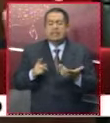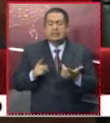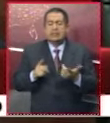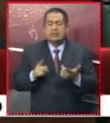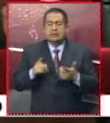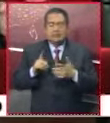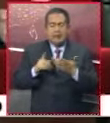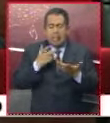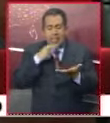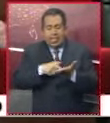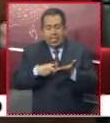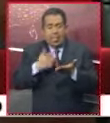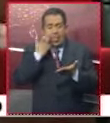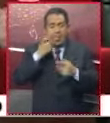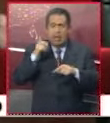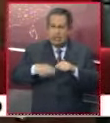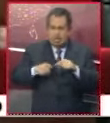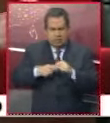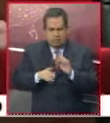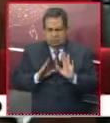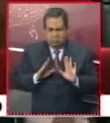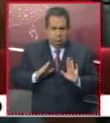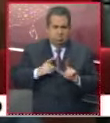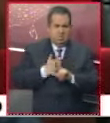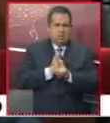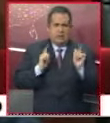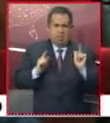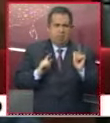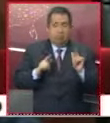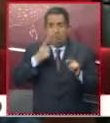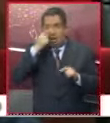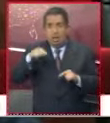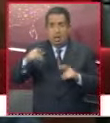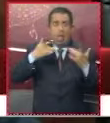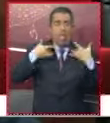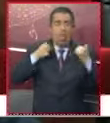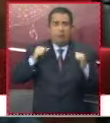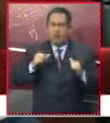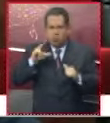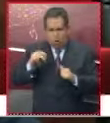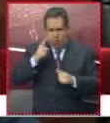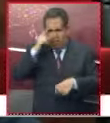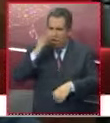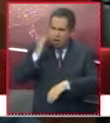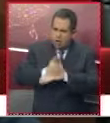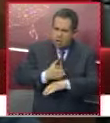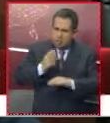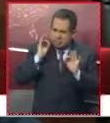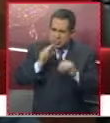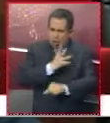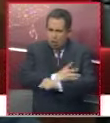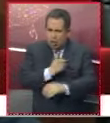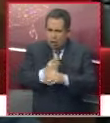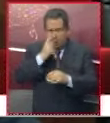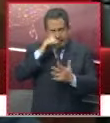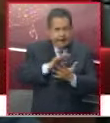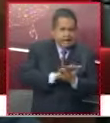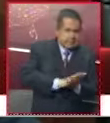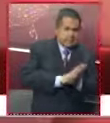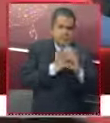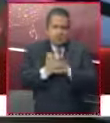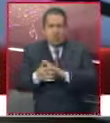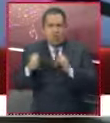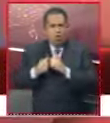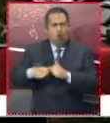los engranes que sostienen este andamiaje de impunidad y que el país pueda transitar de un estado de impunidad a un estado de